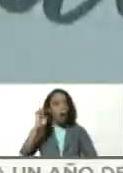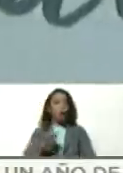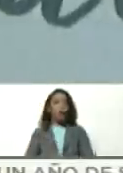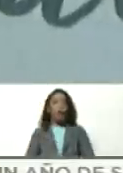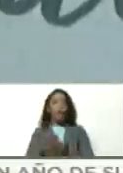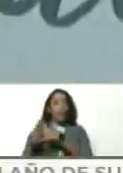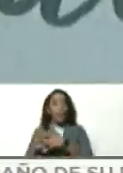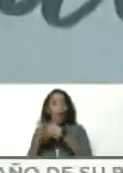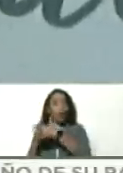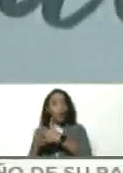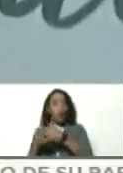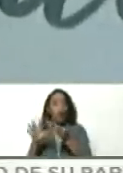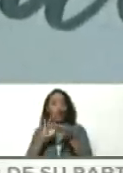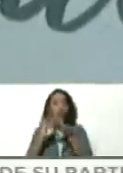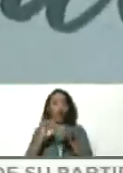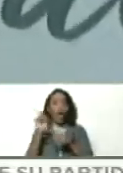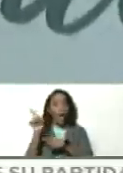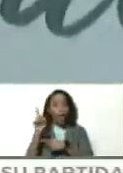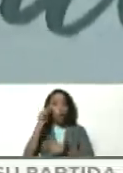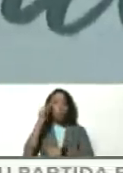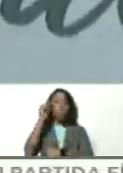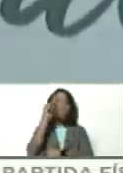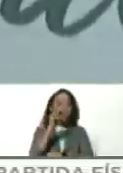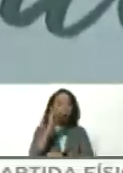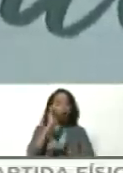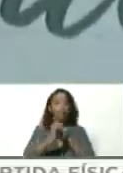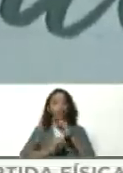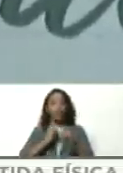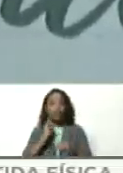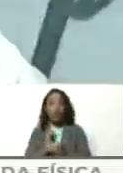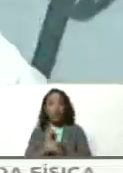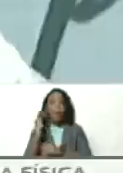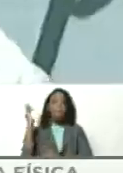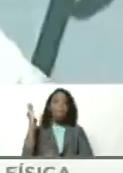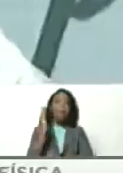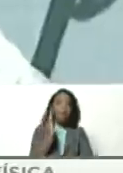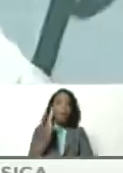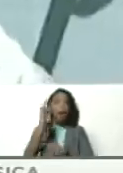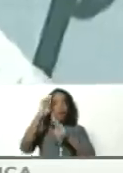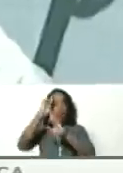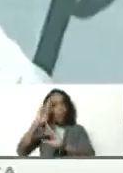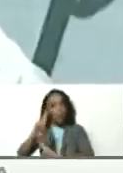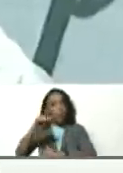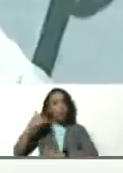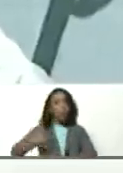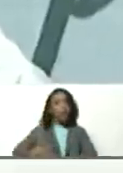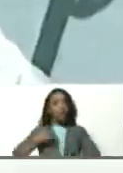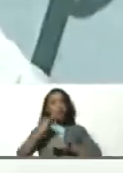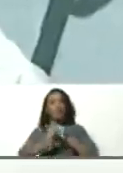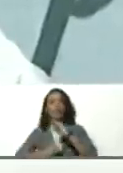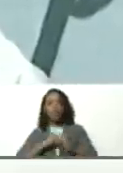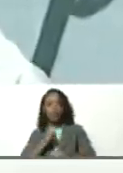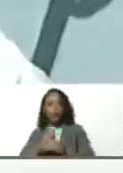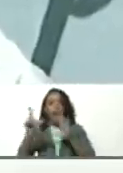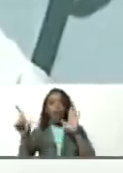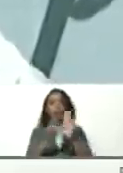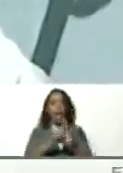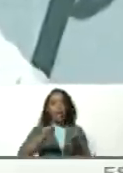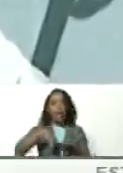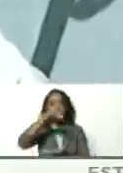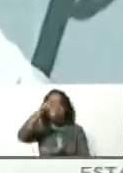Estados Unidos, la Unión de Juristas. Eso eran veedores internacionales. Venían en respeto del derecho internacional, de las leyes